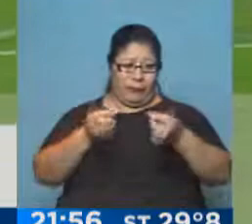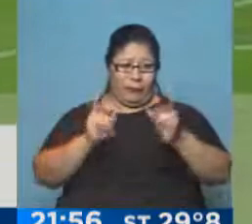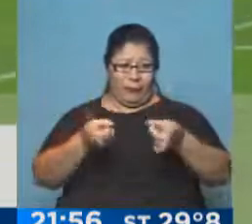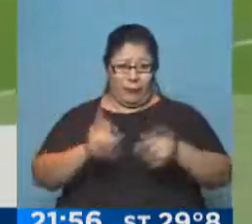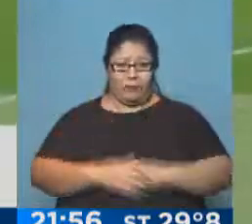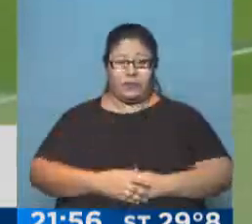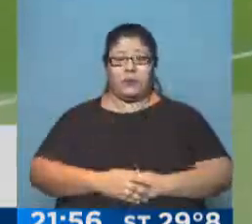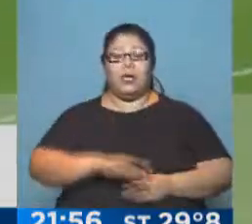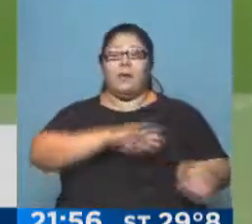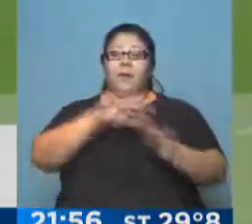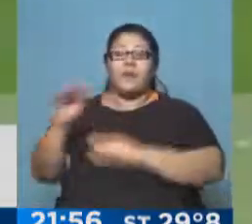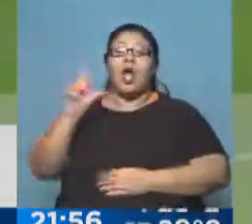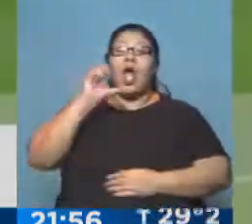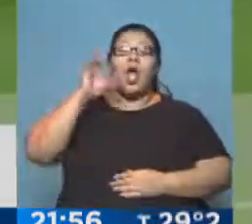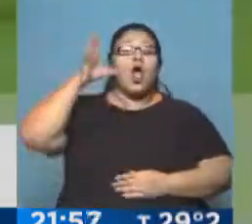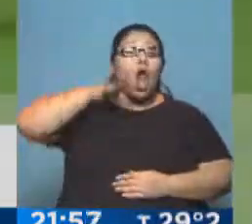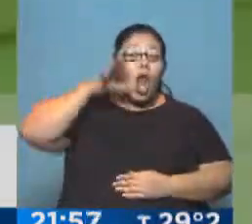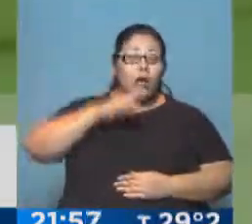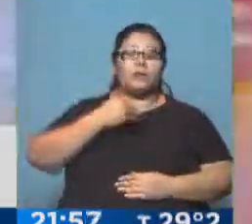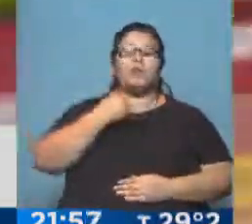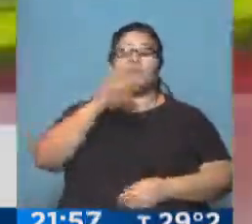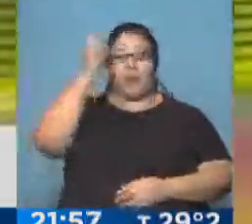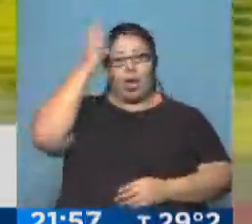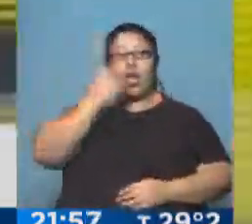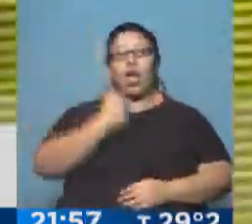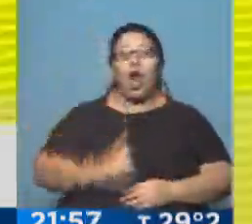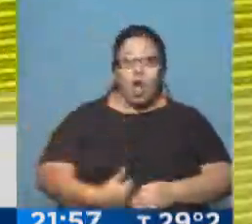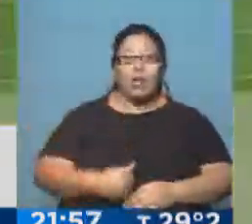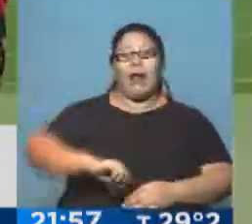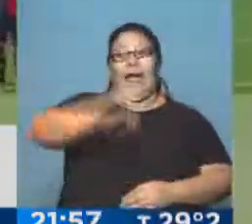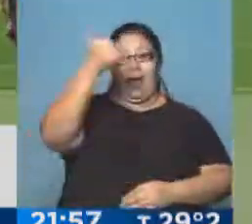También ganó Colón, 4-2 a Quilmes. Mazurek.